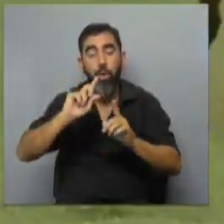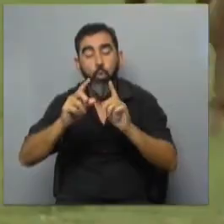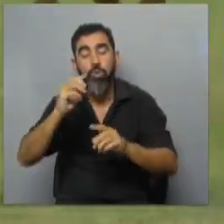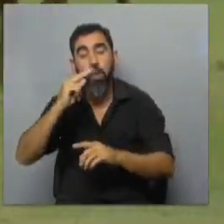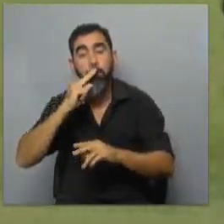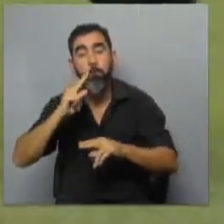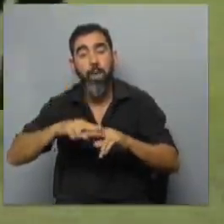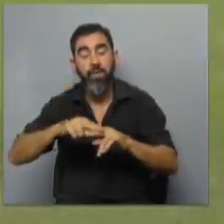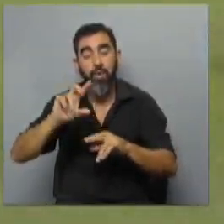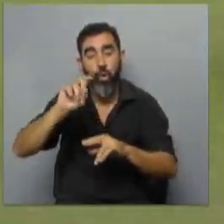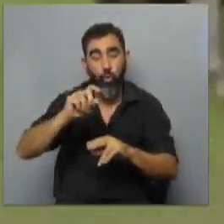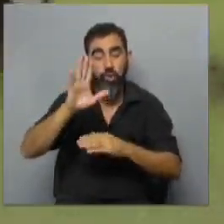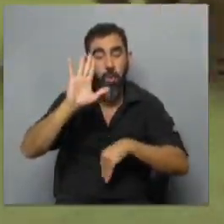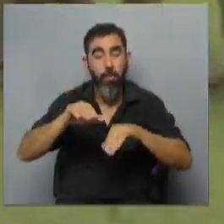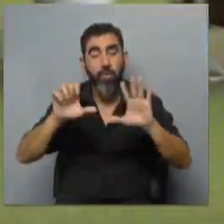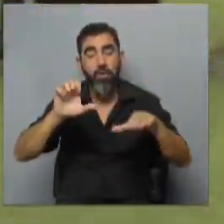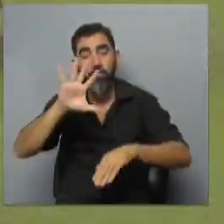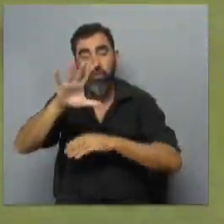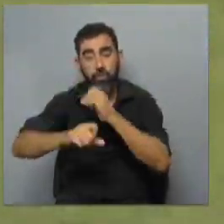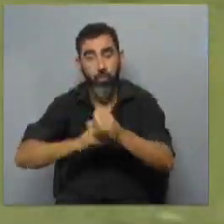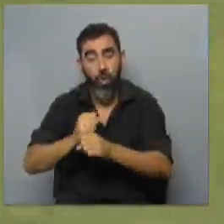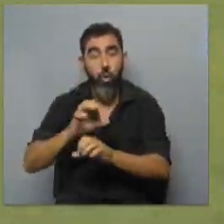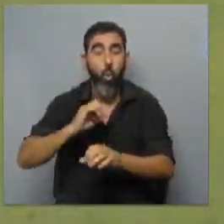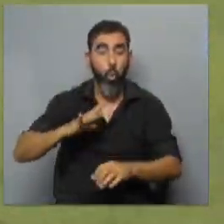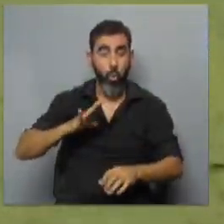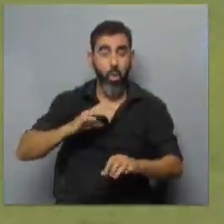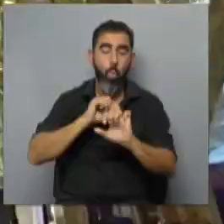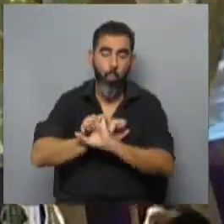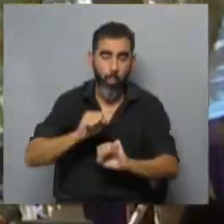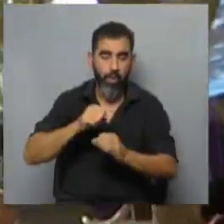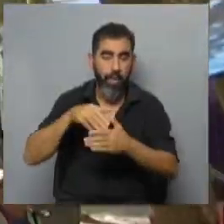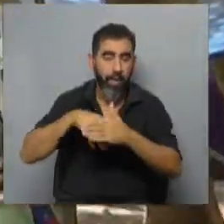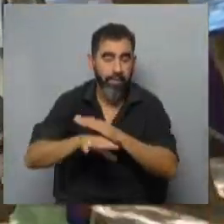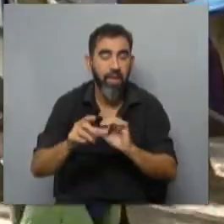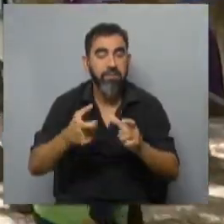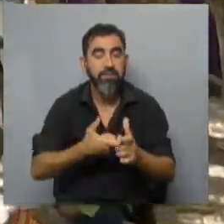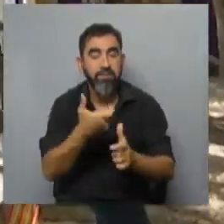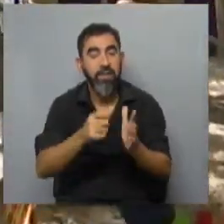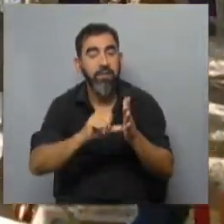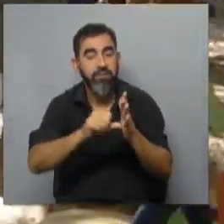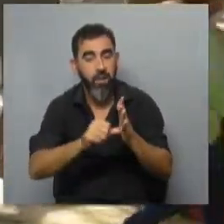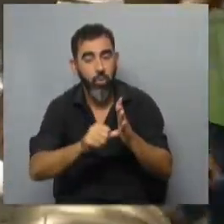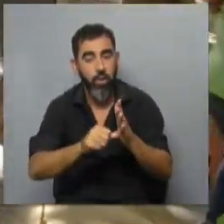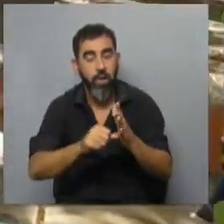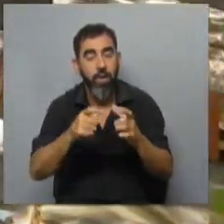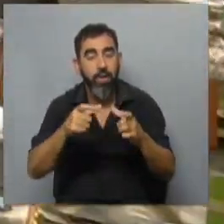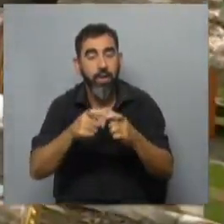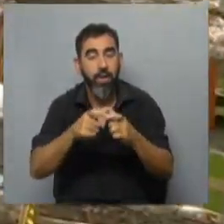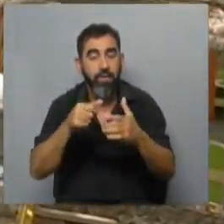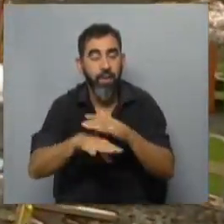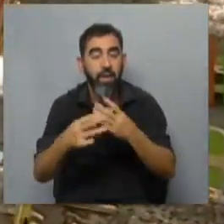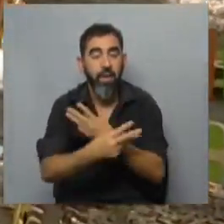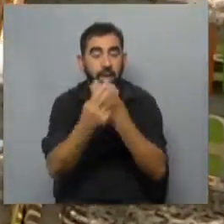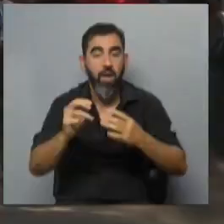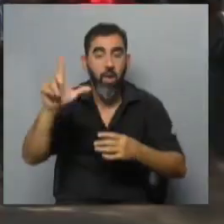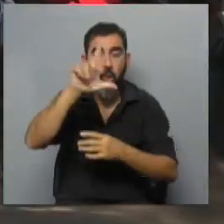las personas mayores de 65 años y jubiladas van a poder acceder presentando su cédula de identidad a una entrada general para los días